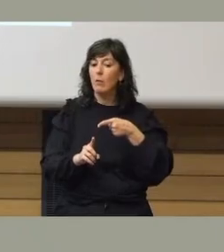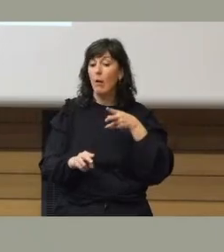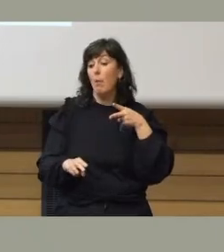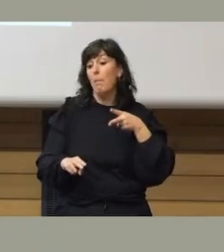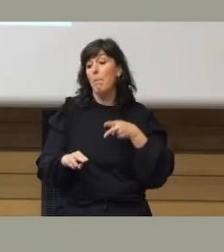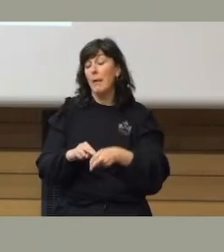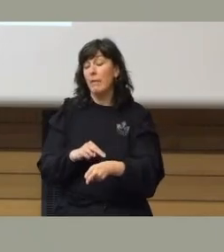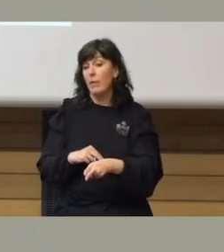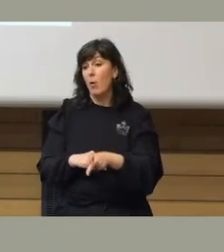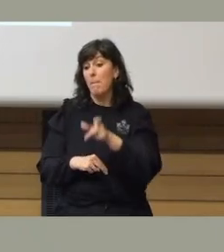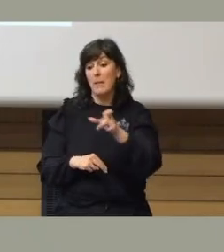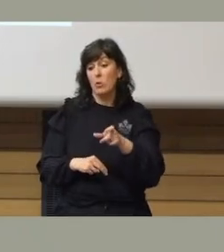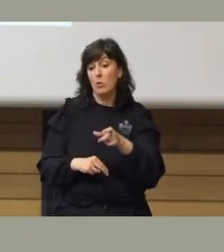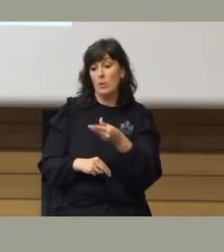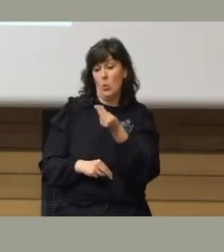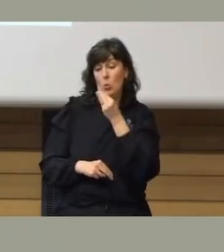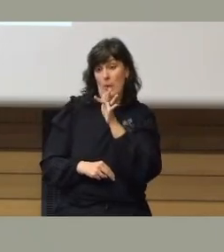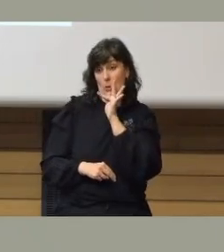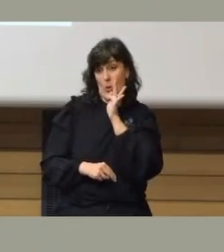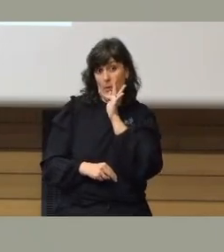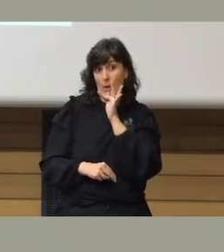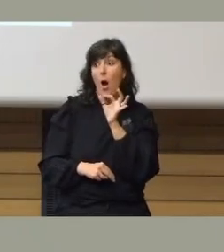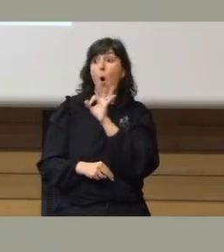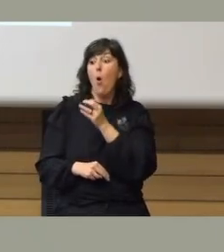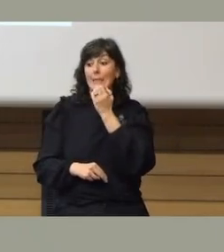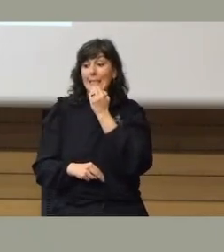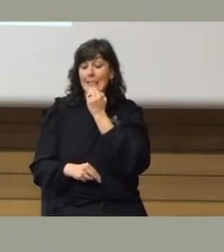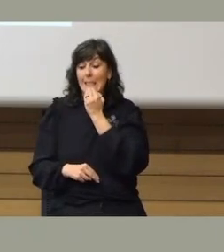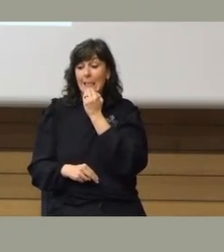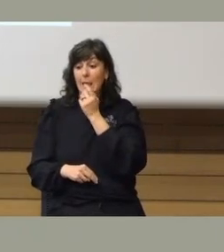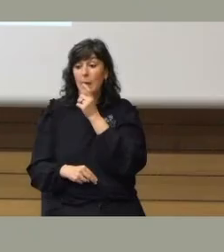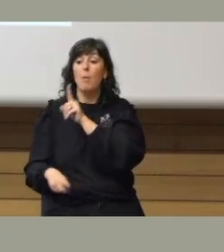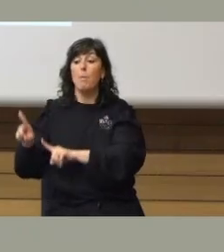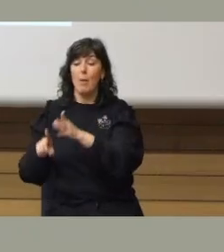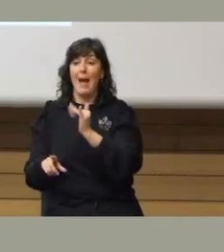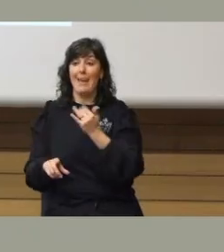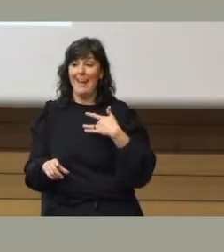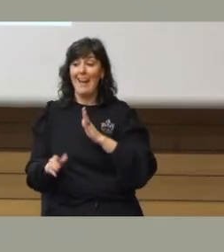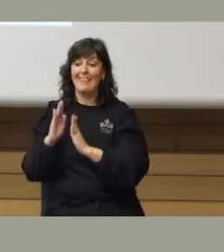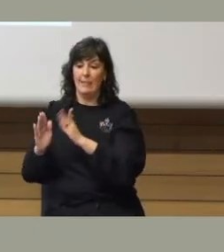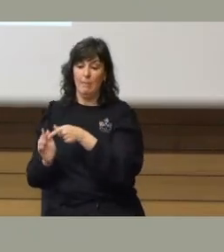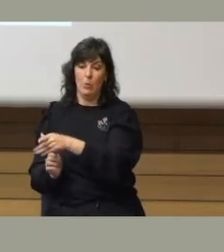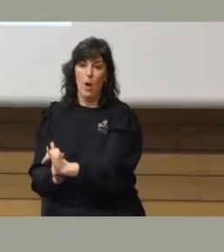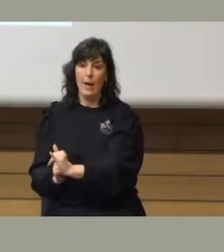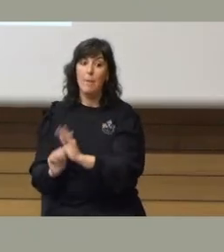problema, entre comillas el problema, en tratamiento. Pero olvidamos a 29 millones de personas.